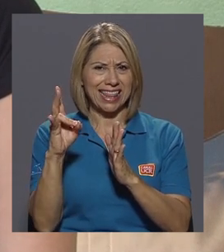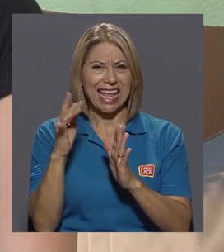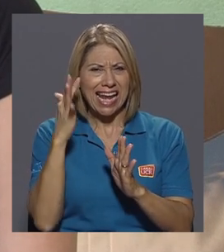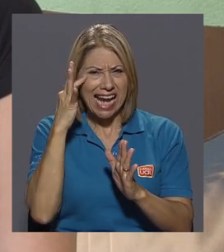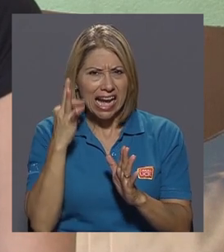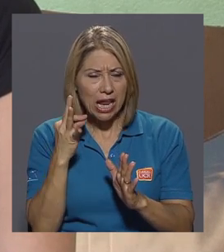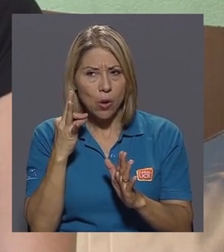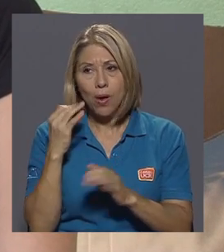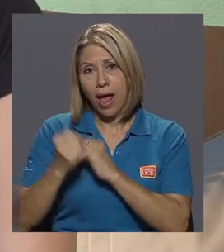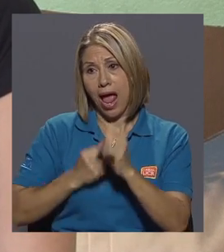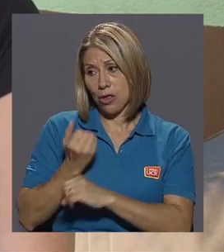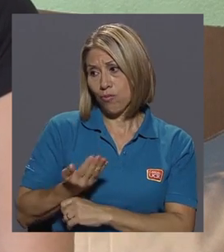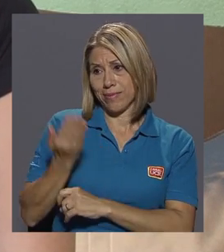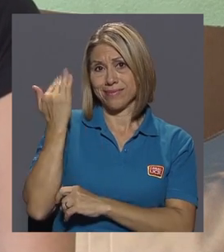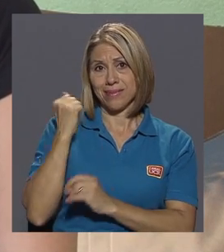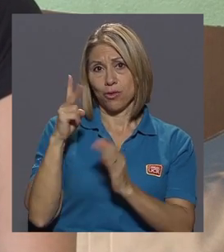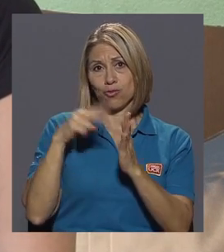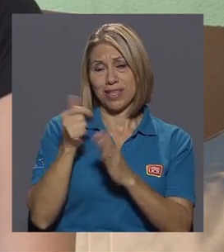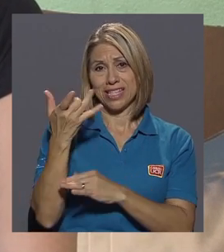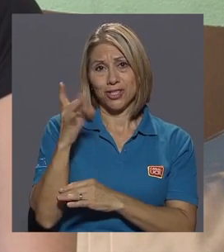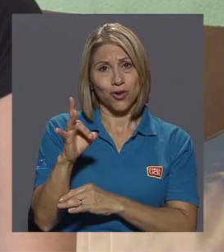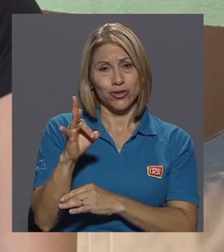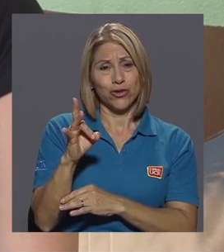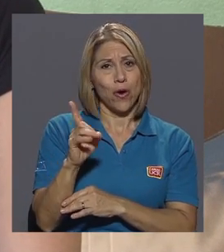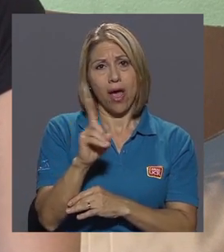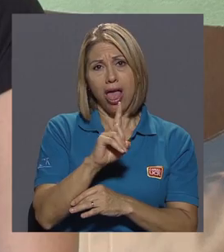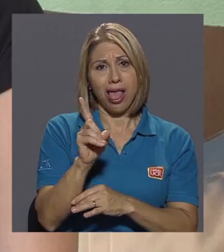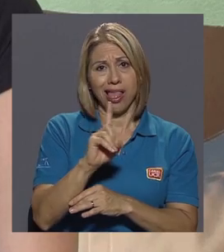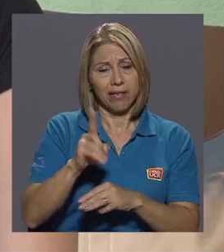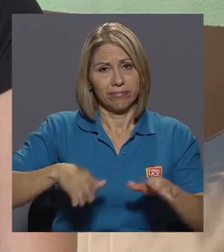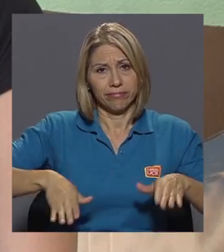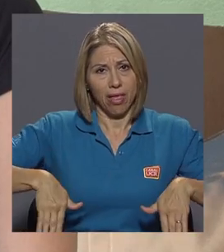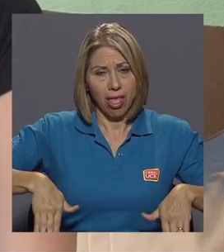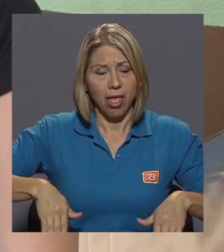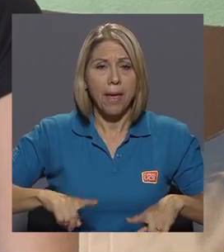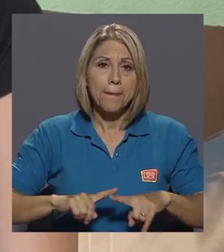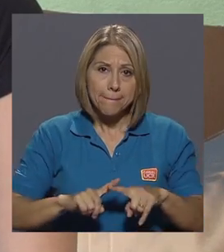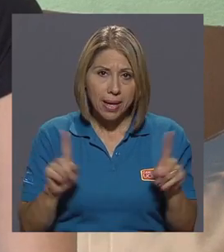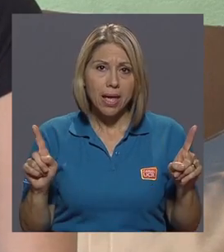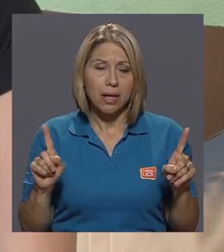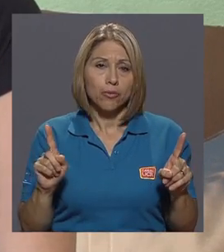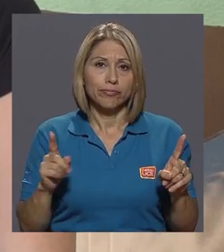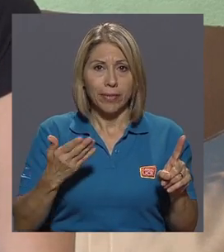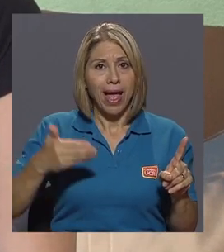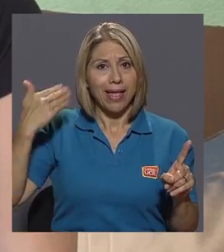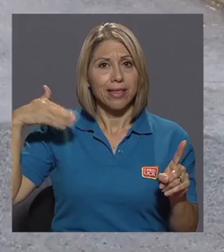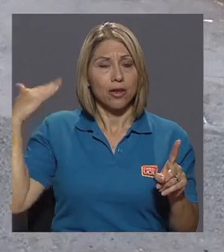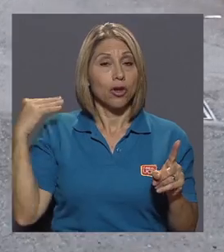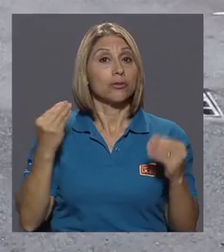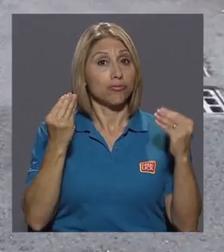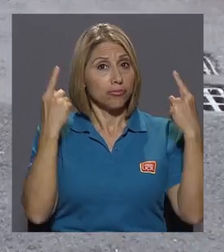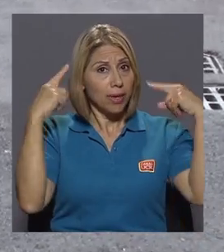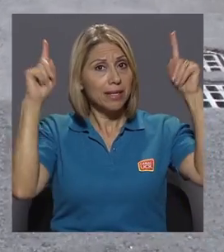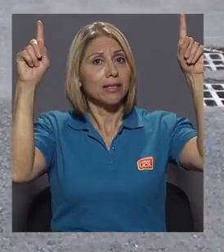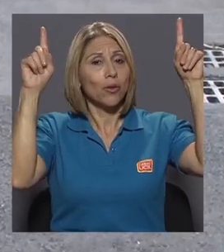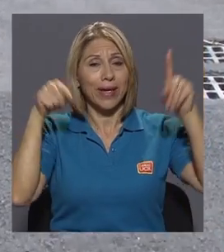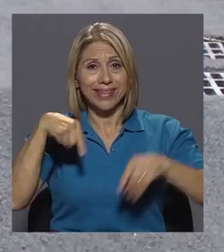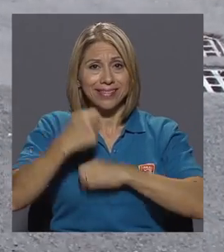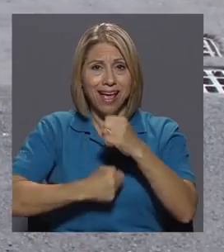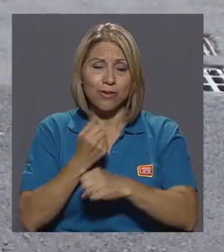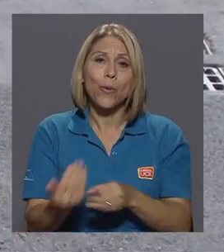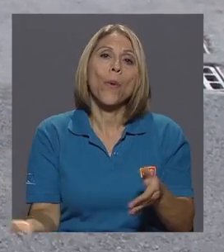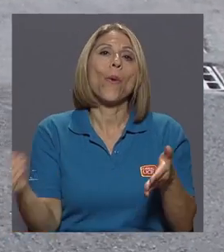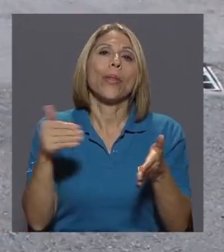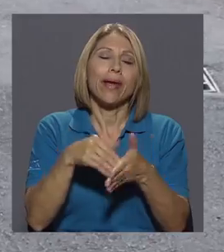el 2018 por cuestiones de organización se dejó de hacer pero los años anteriores tuvo bastante éxito este año intentamos